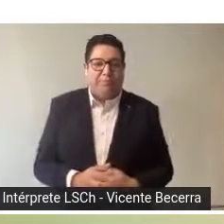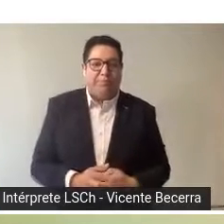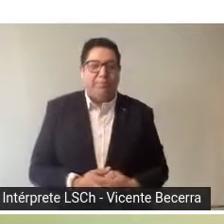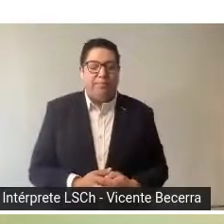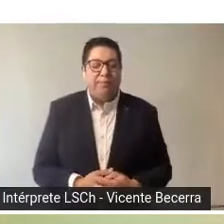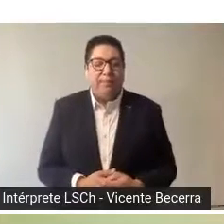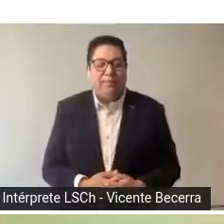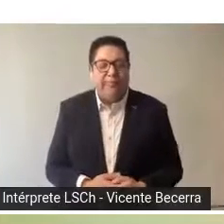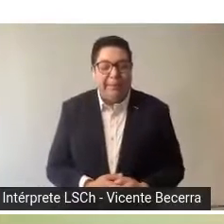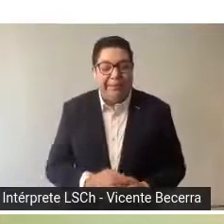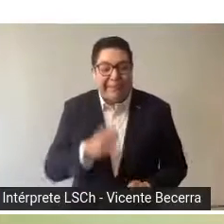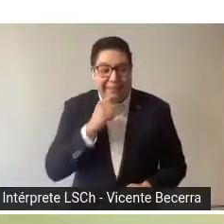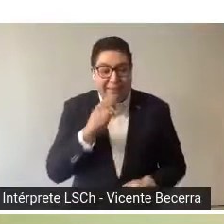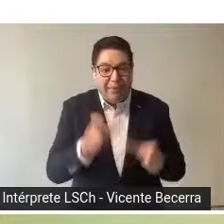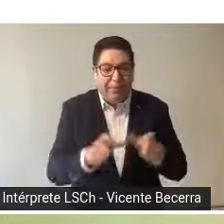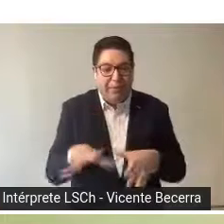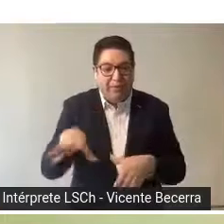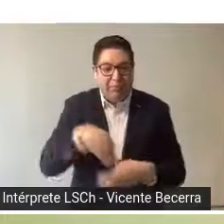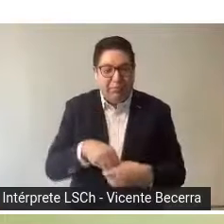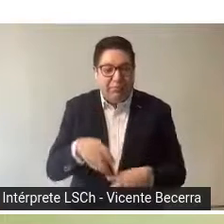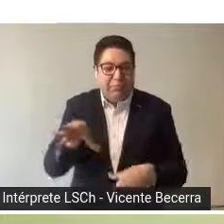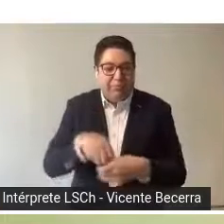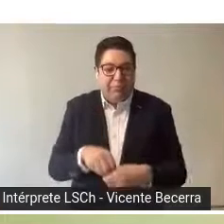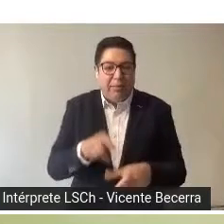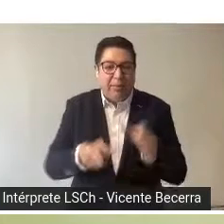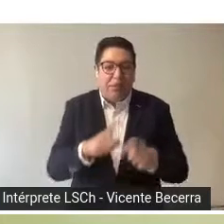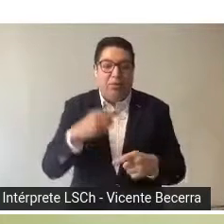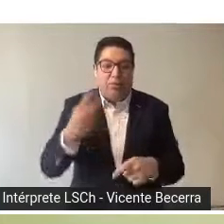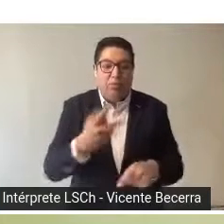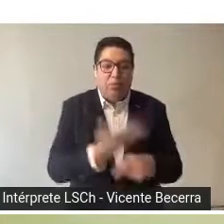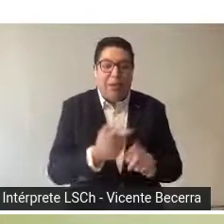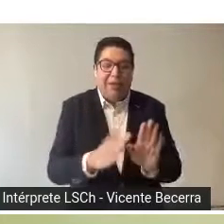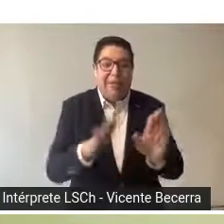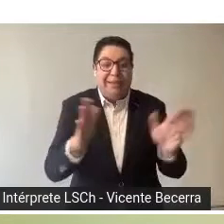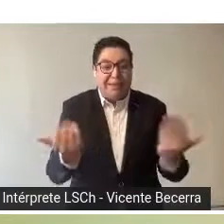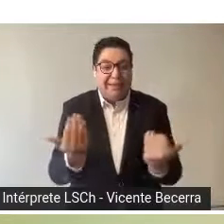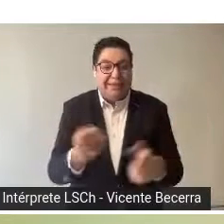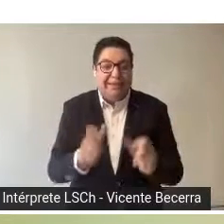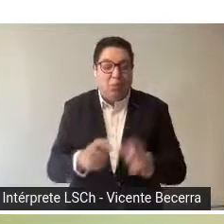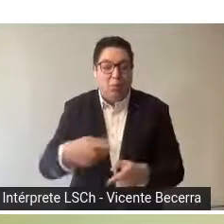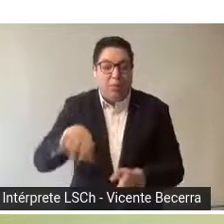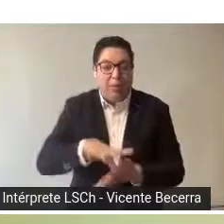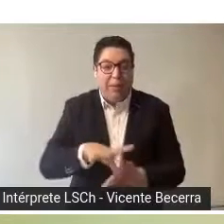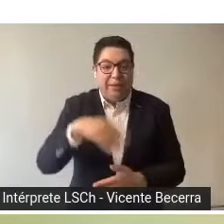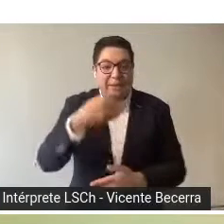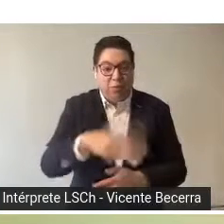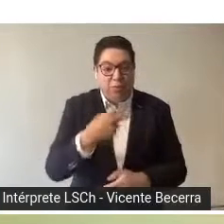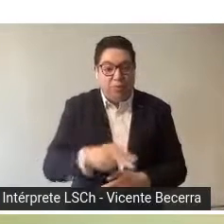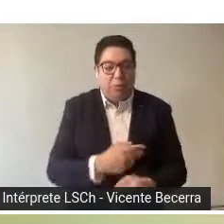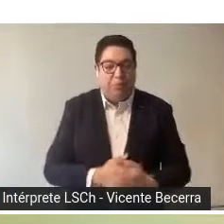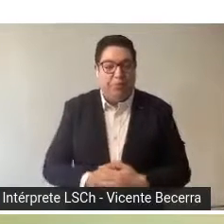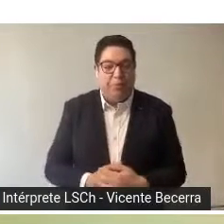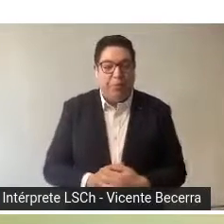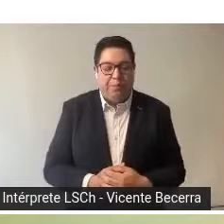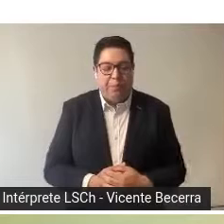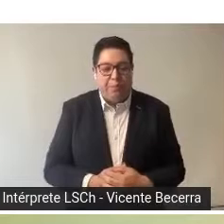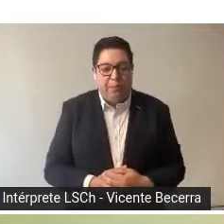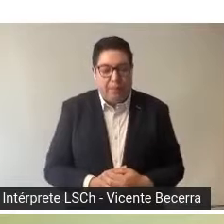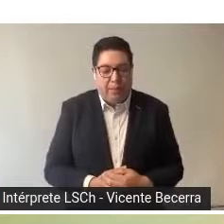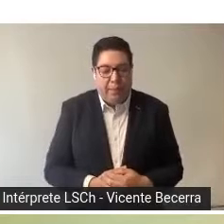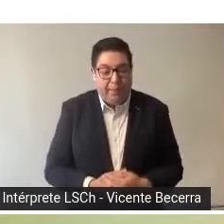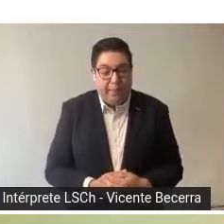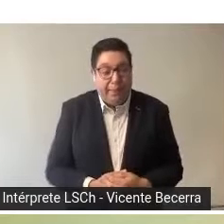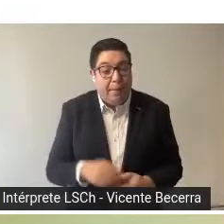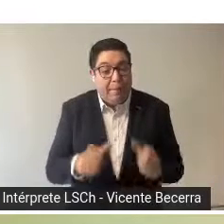con incorporar herramientas que sean ajustadas a las necesidades de un país. Y esos